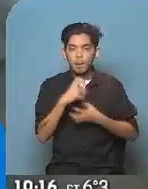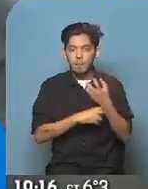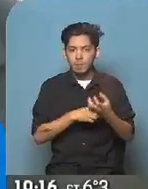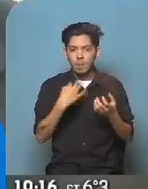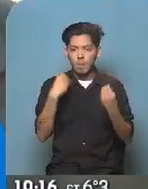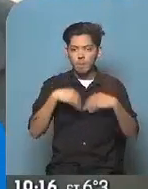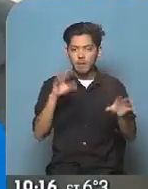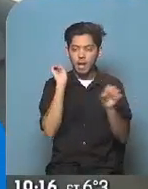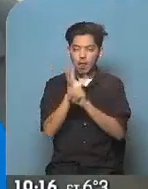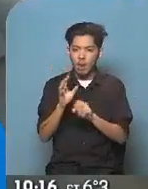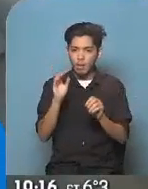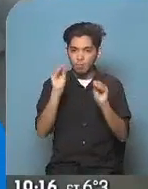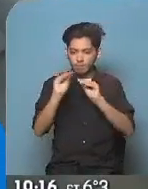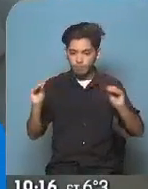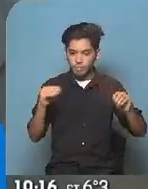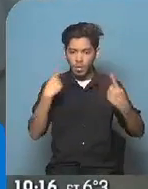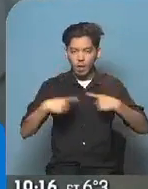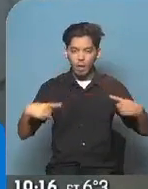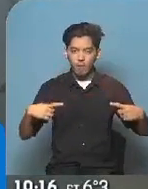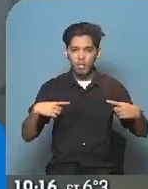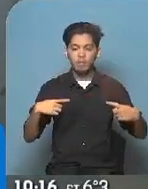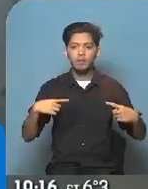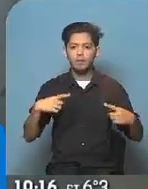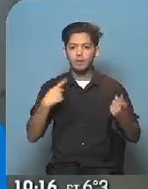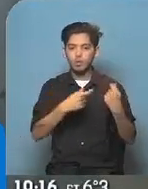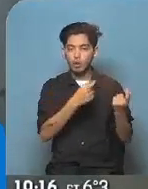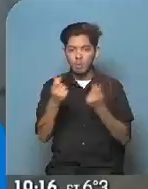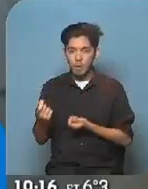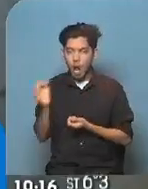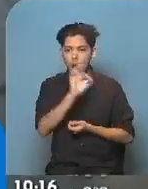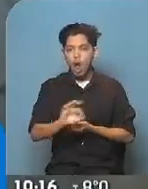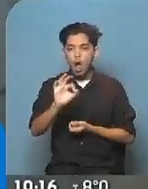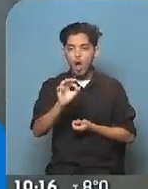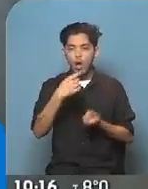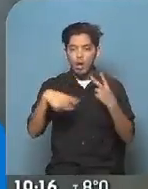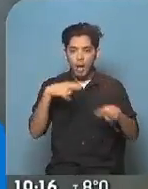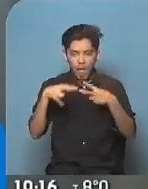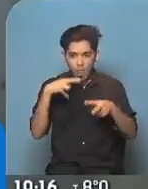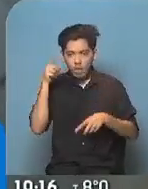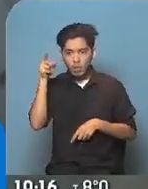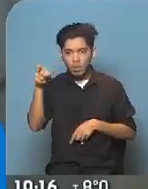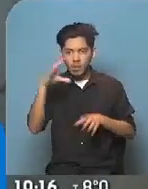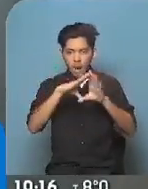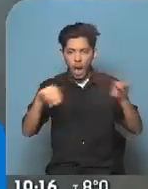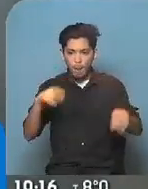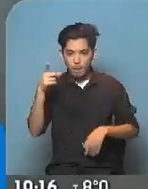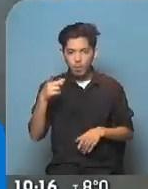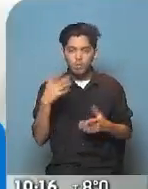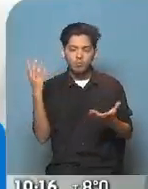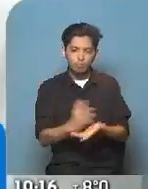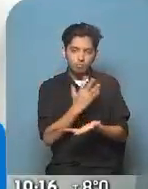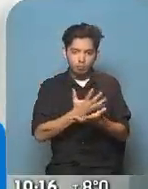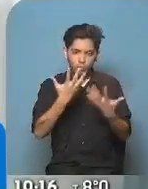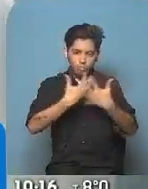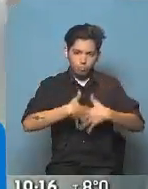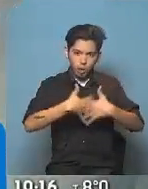colocar este producto en los distintos supermercados o restaurantes en Japón. Es decir, un proceso de